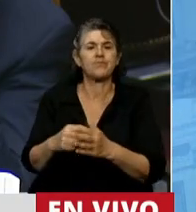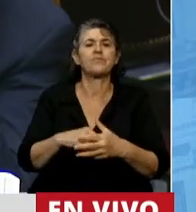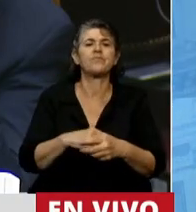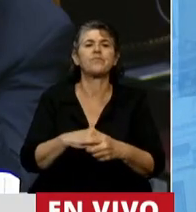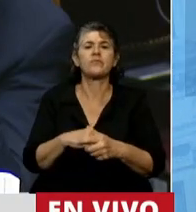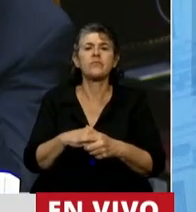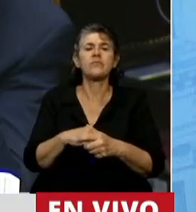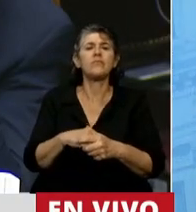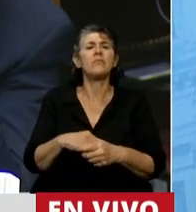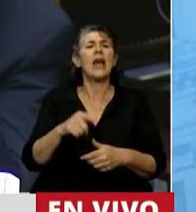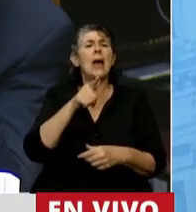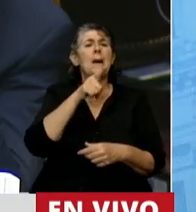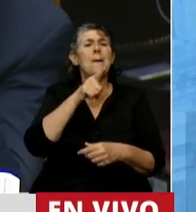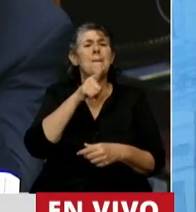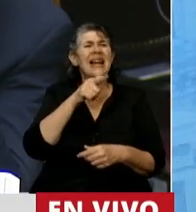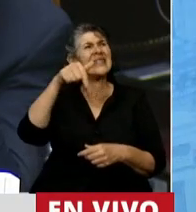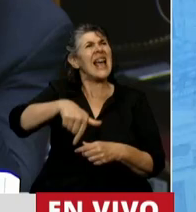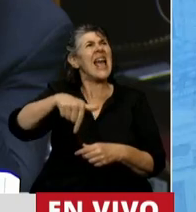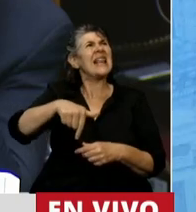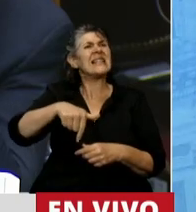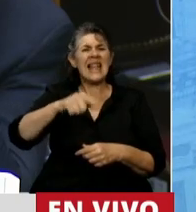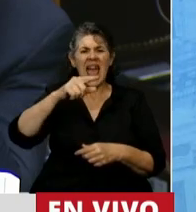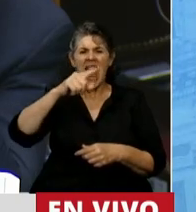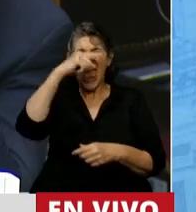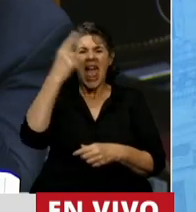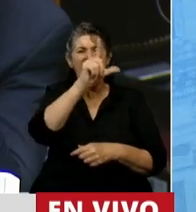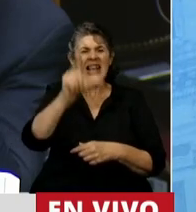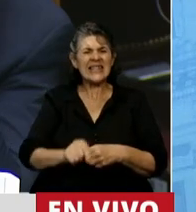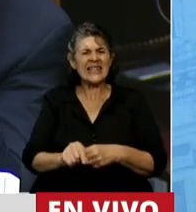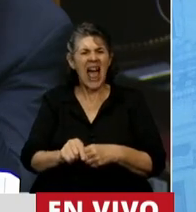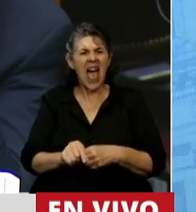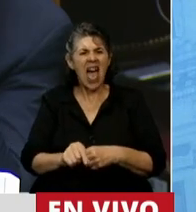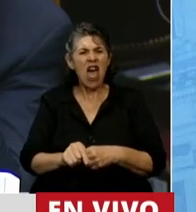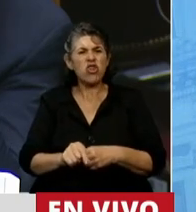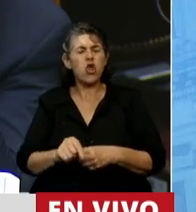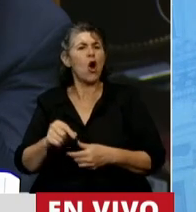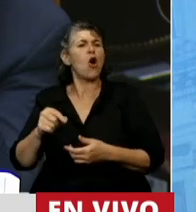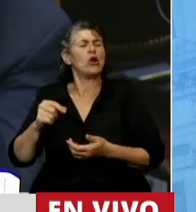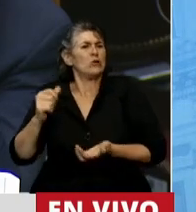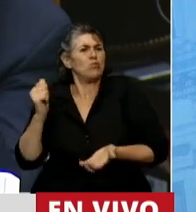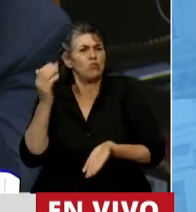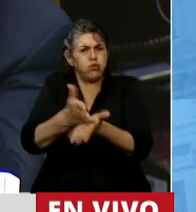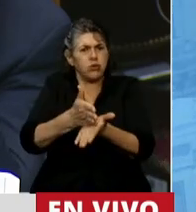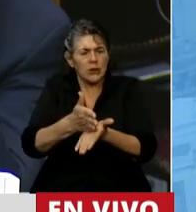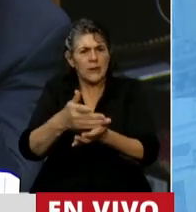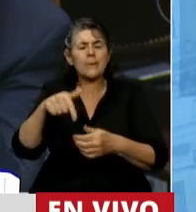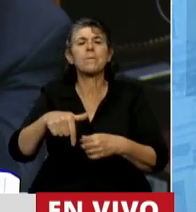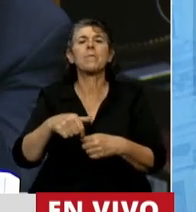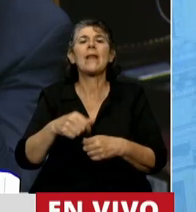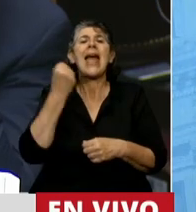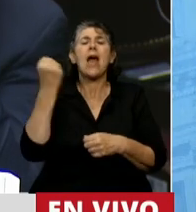como si el nuestro fuese un Estado totalitario. Es inaceptable arrinconar la objeción de